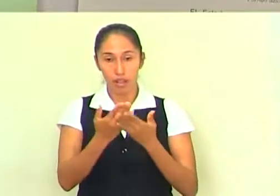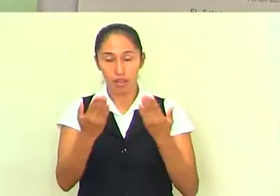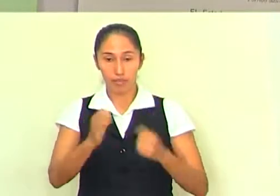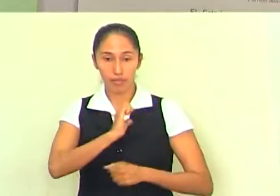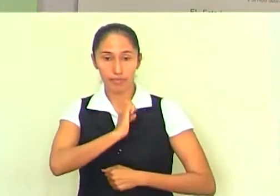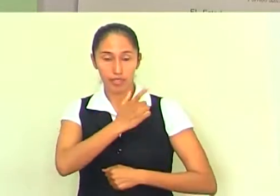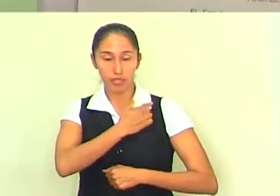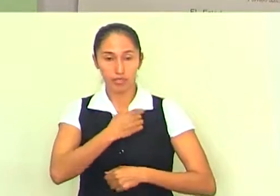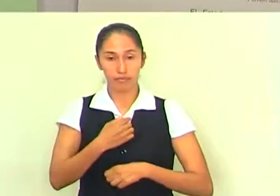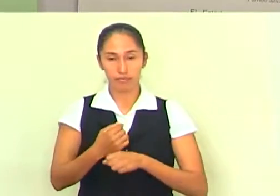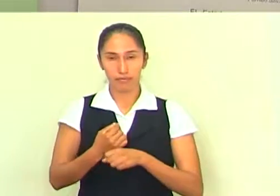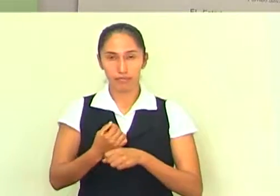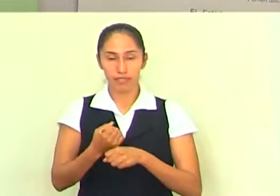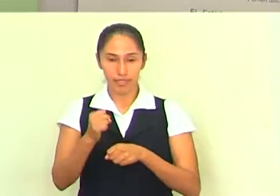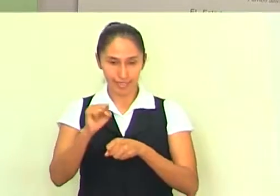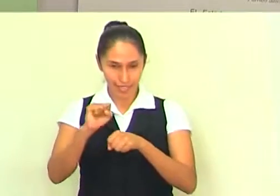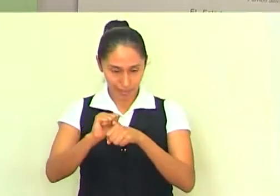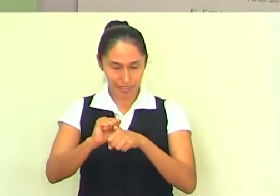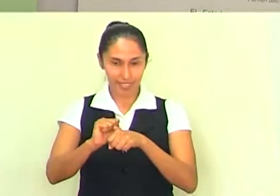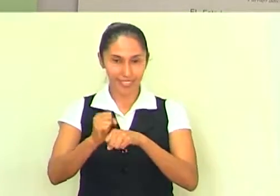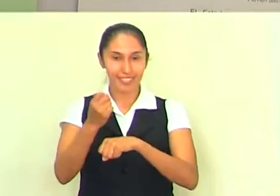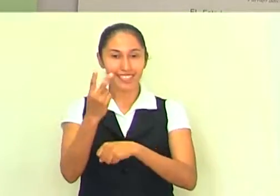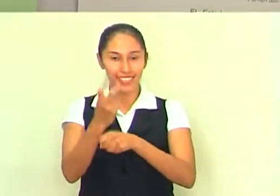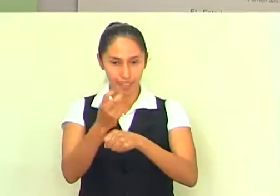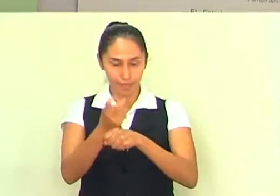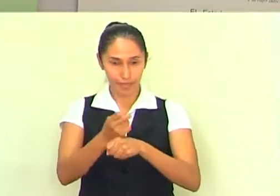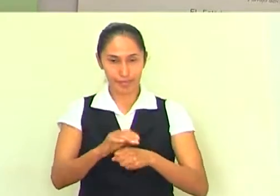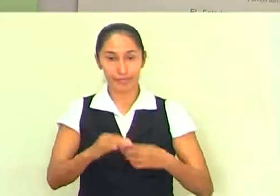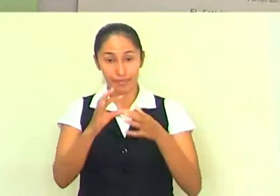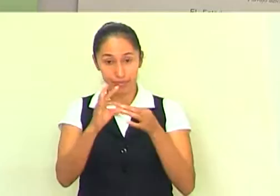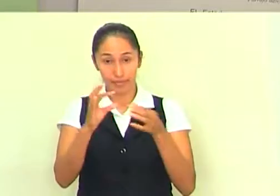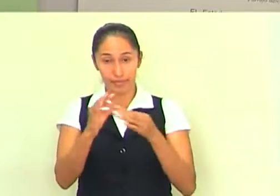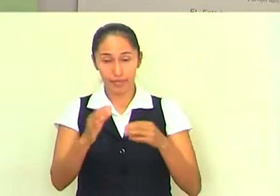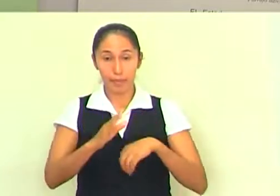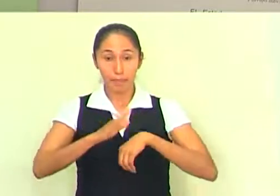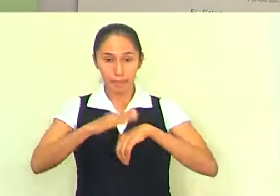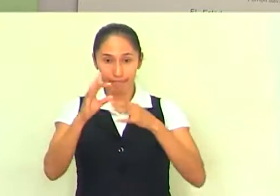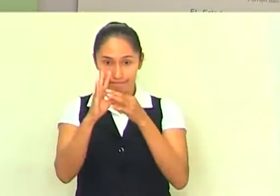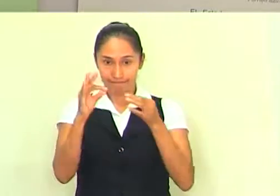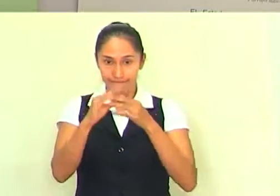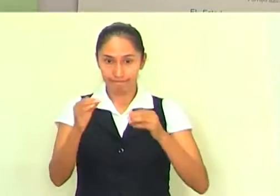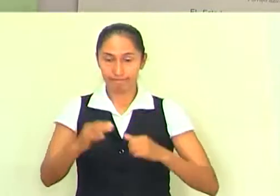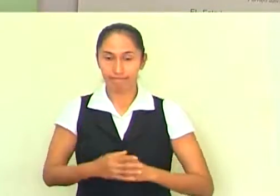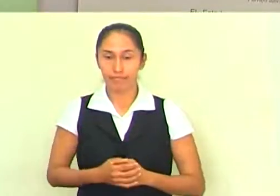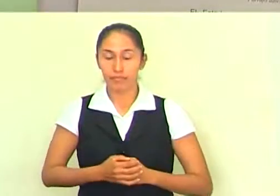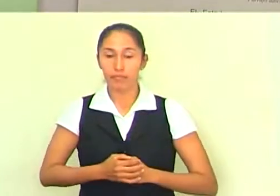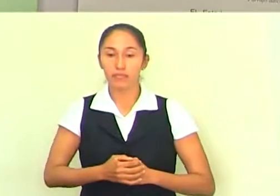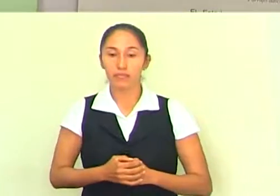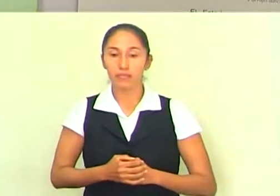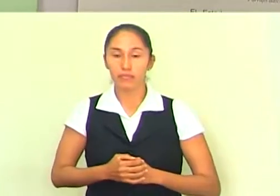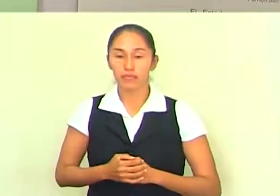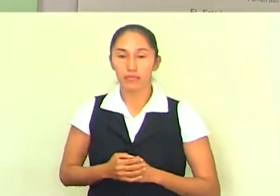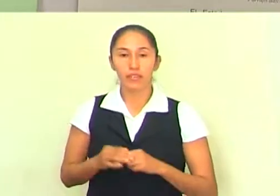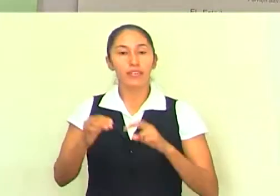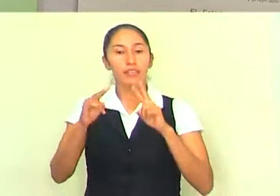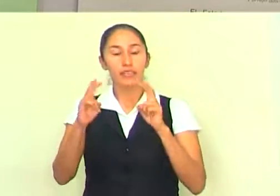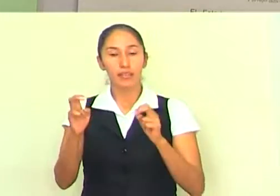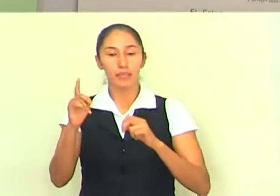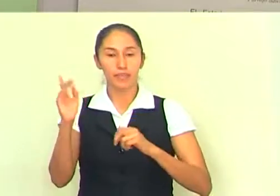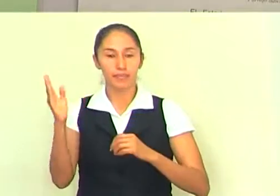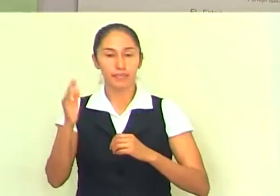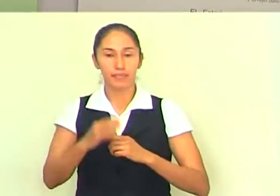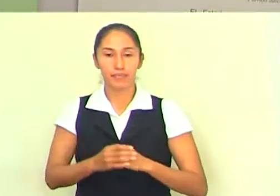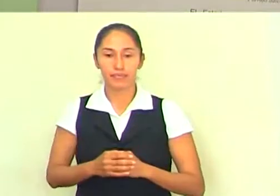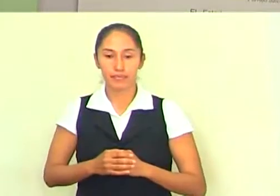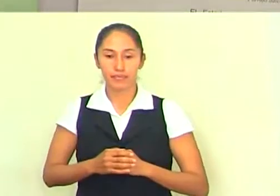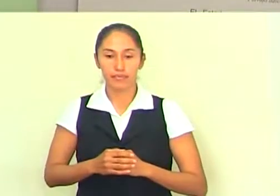en la cual vamos a continuar revisando, reflexionando sobre los documentos que